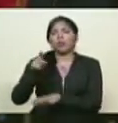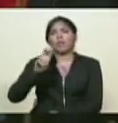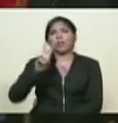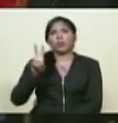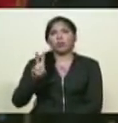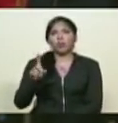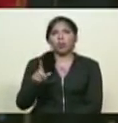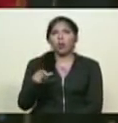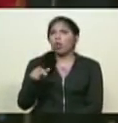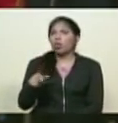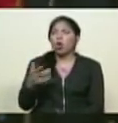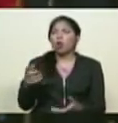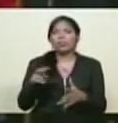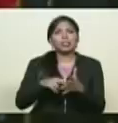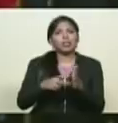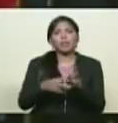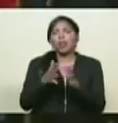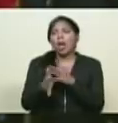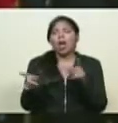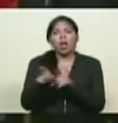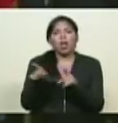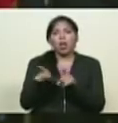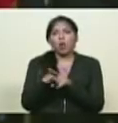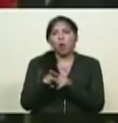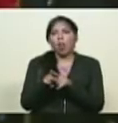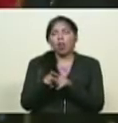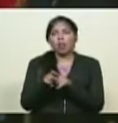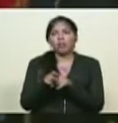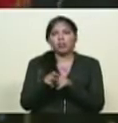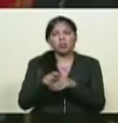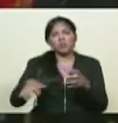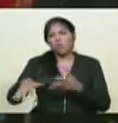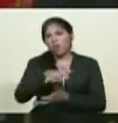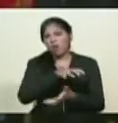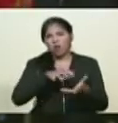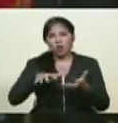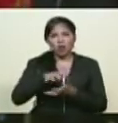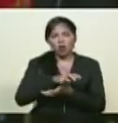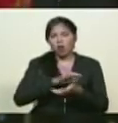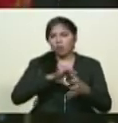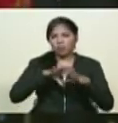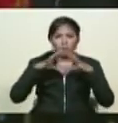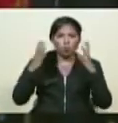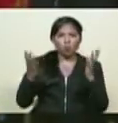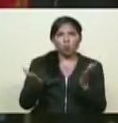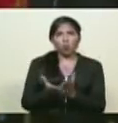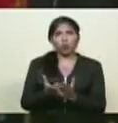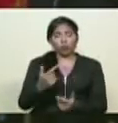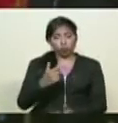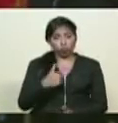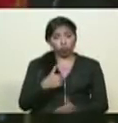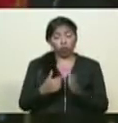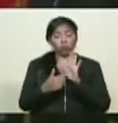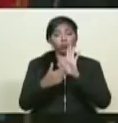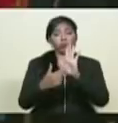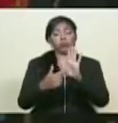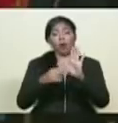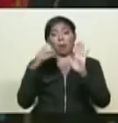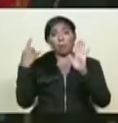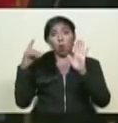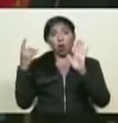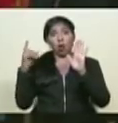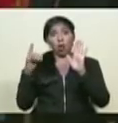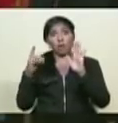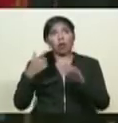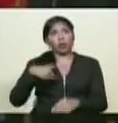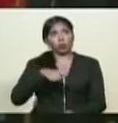a la seguridad a la paz de la seguridad internacionales en mi calidad de representante bolivia es decir que nosotros rechazamos